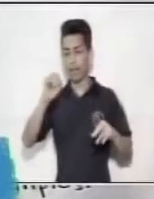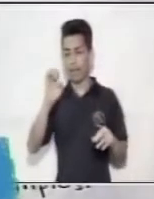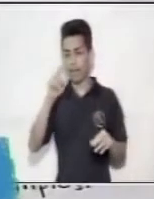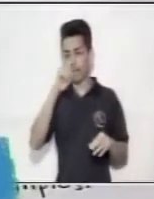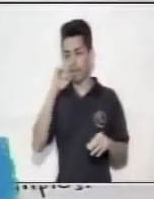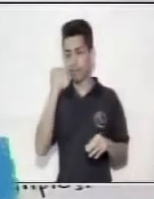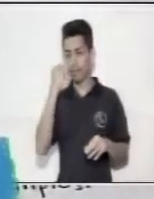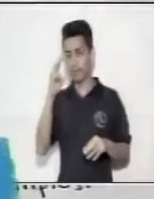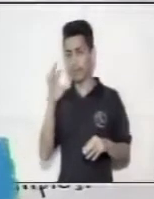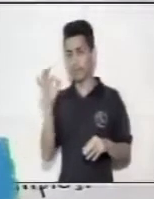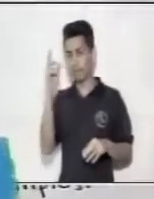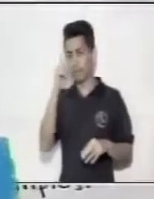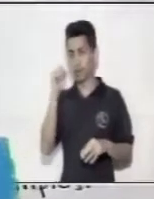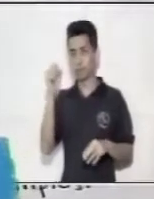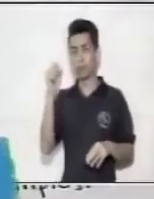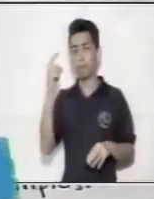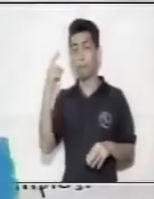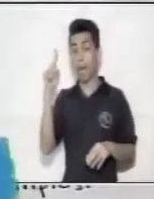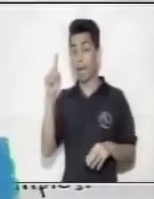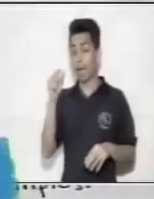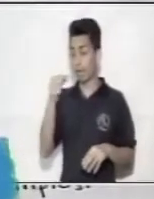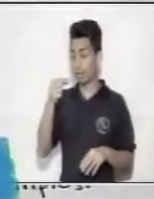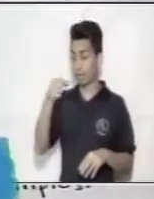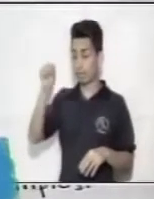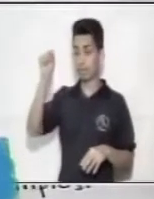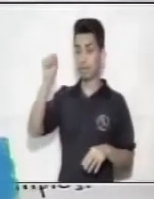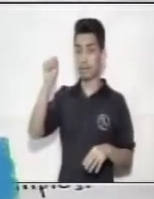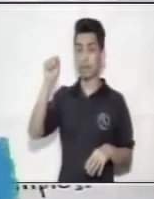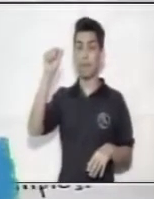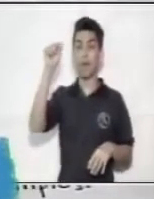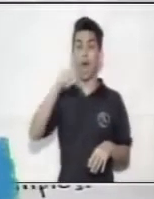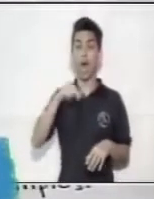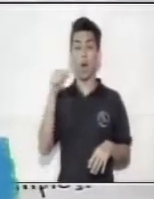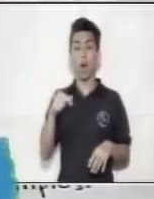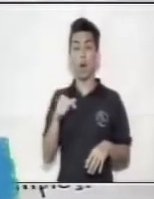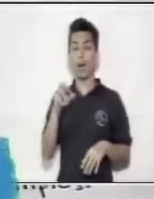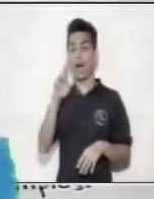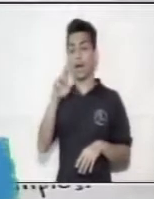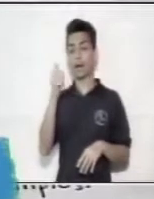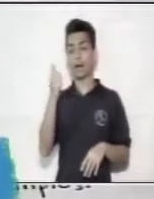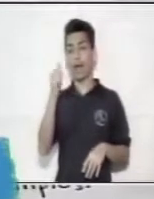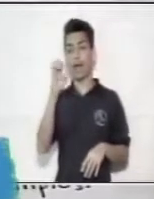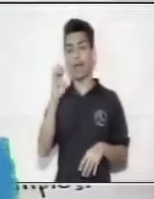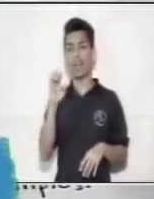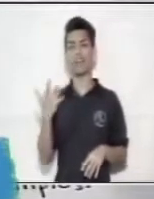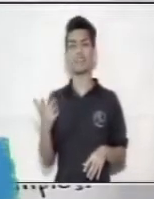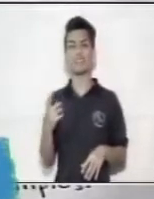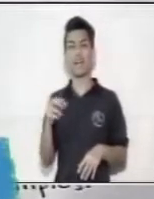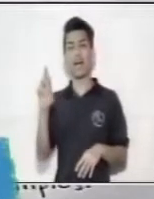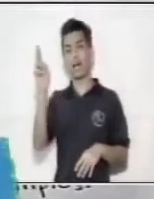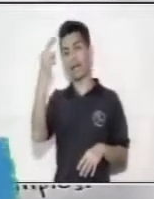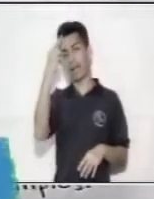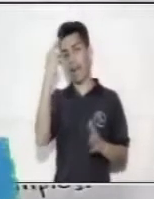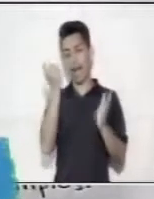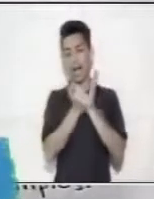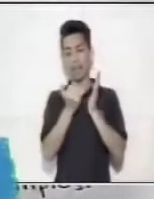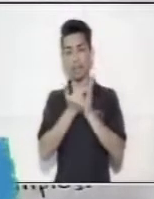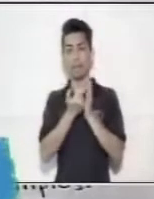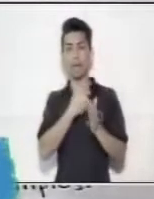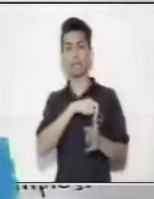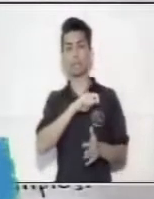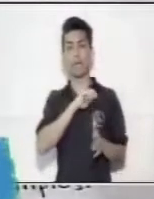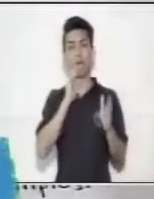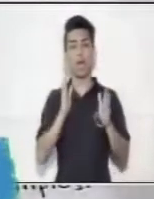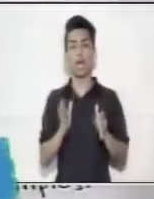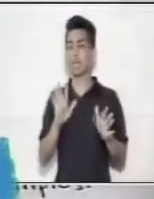que es una tilde, pero hoy en día la RAE ya no lo acredita. Entonces, por lo tanto, tanto los pronombres